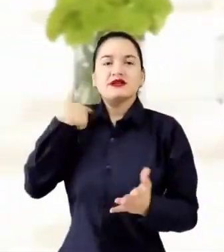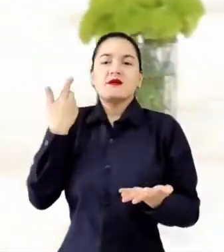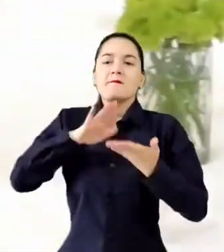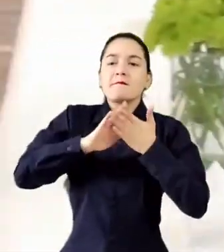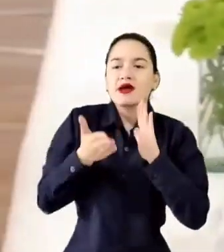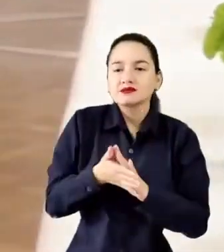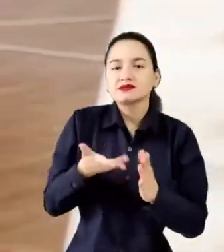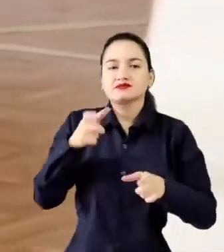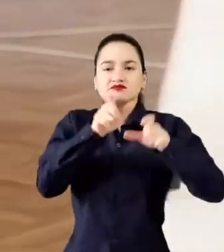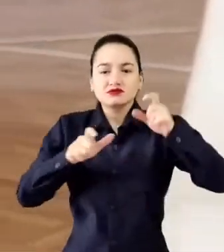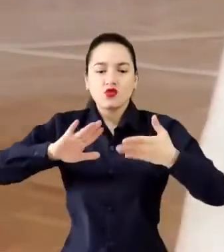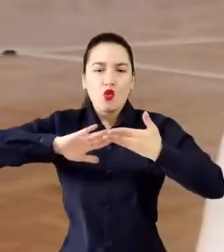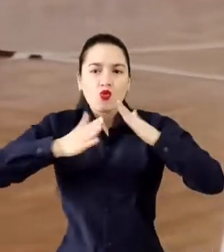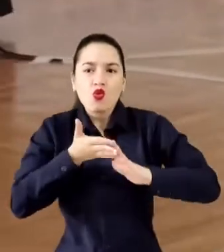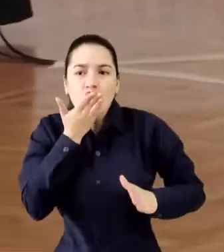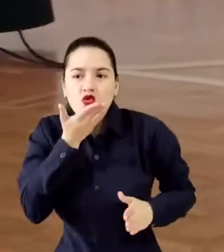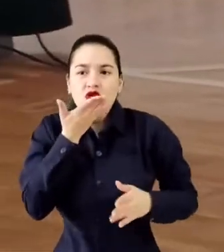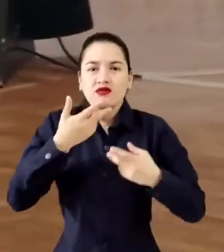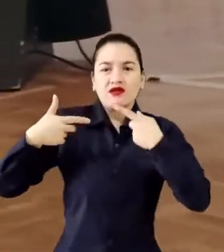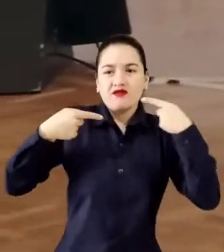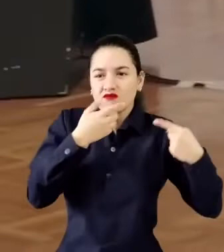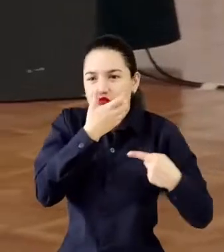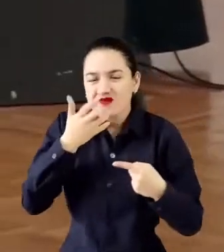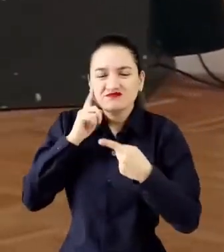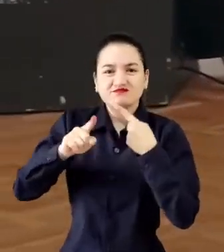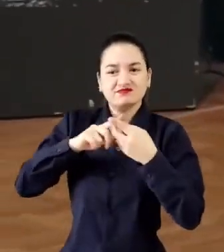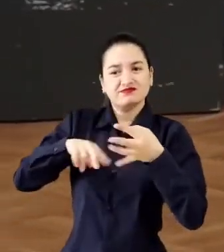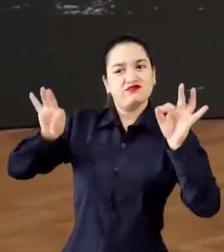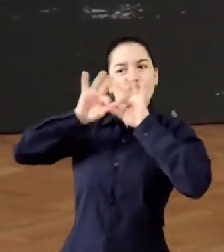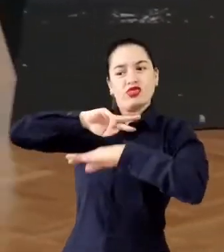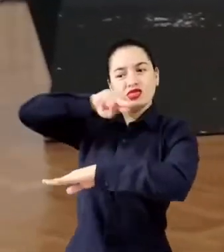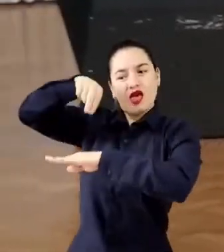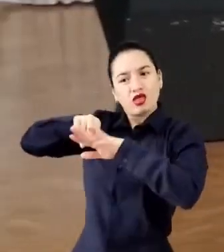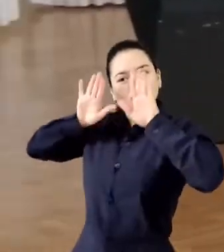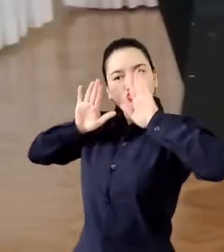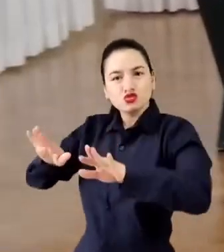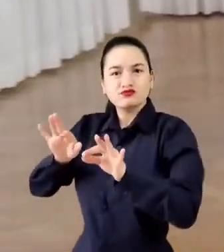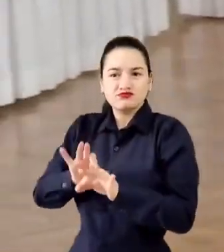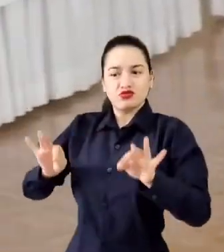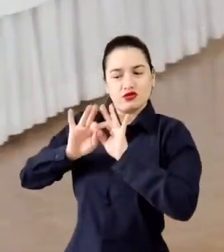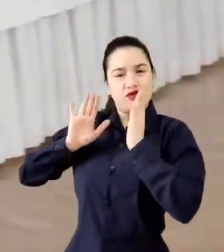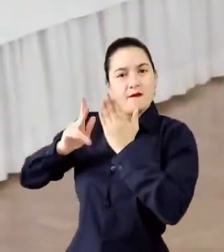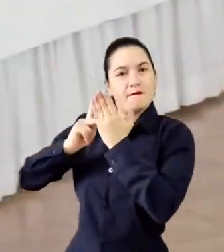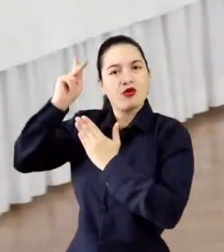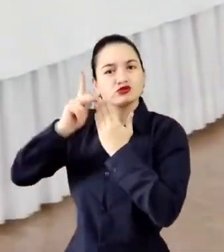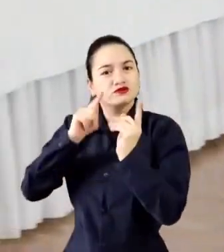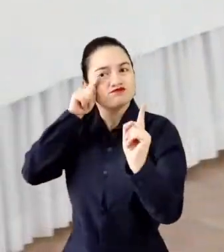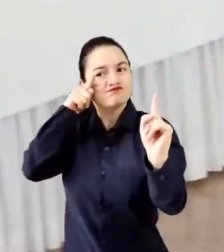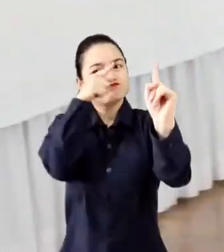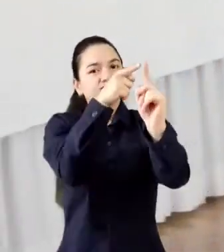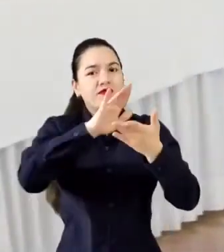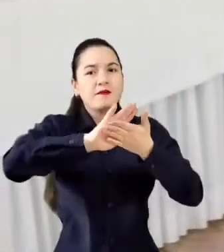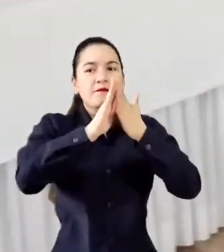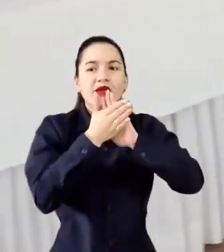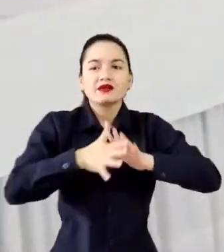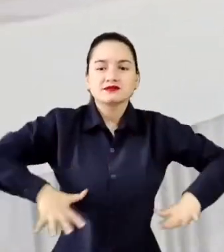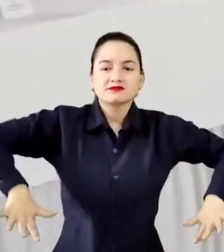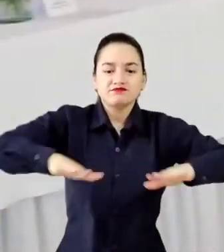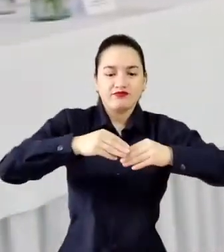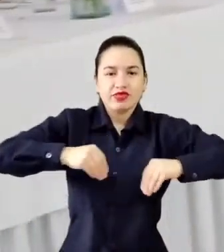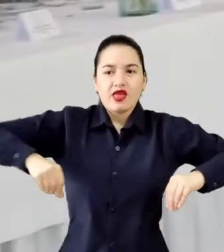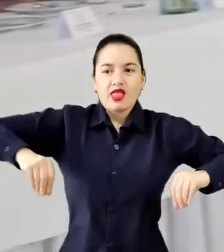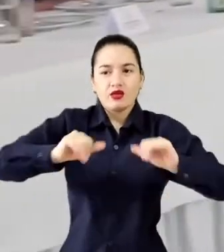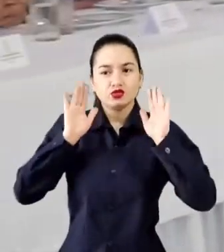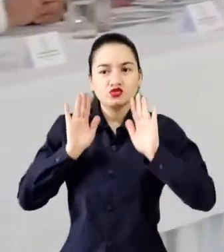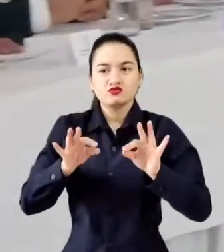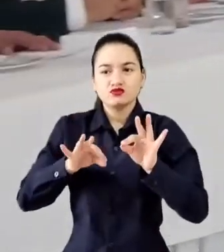de la transformación del sector productivo, que es un producto muy importante que nos permitiría hacer sustitución de cultivos de uso ilícito.